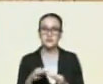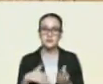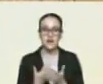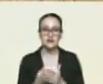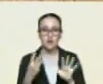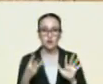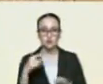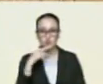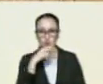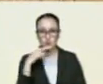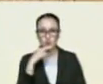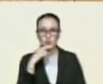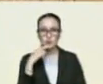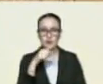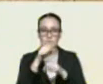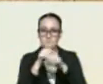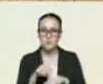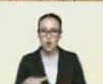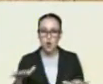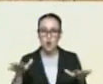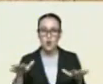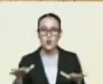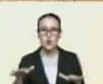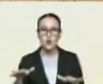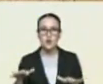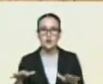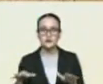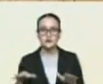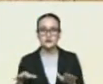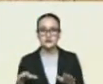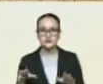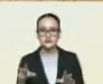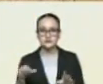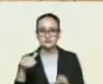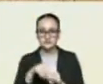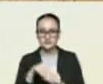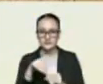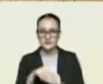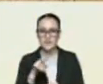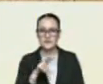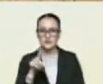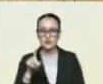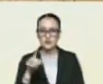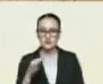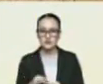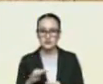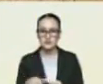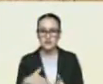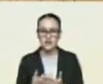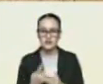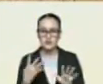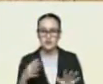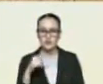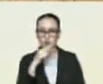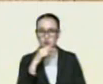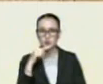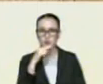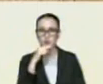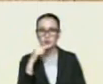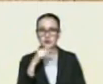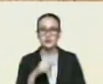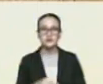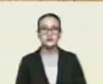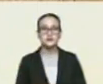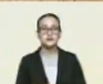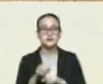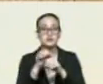8 de octubre. El despliegue lineal del material electoral desde el 21 de septiembre al 9 de octubre.